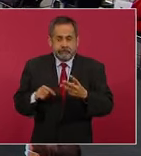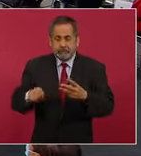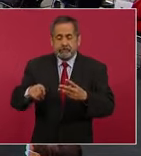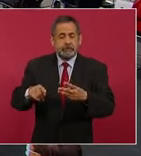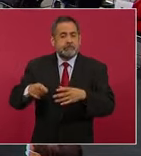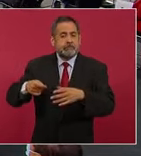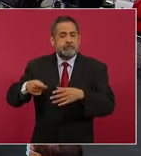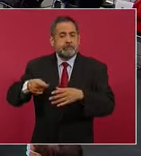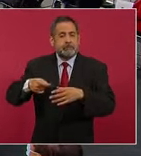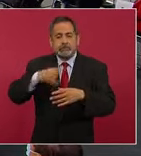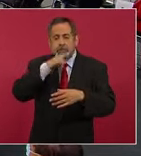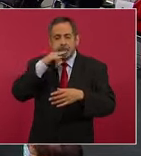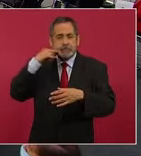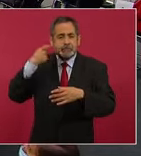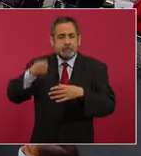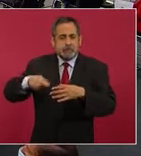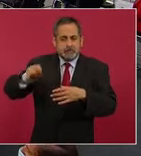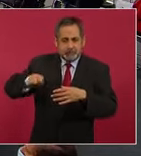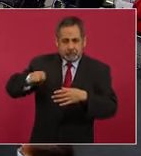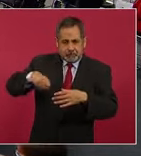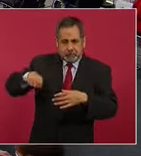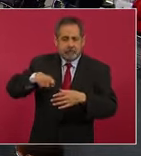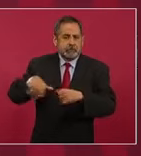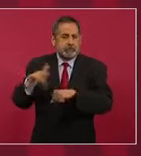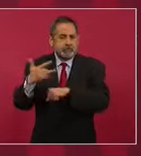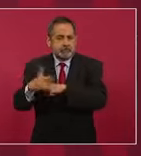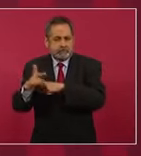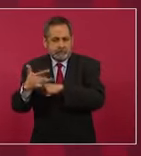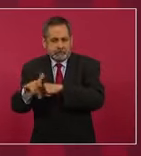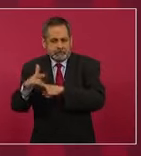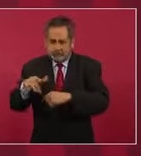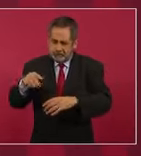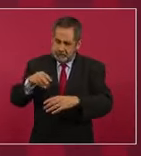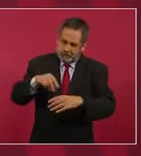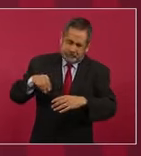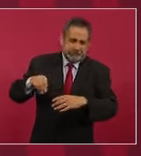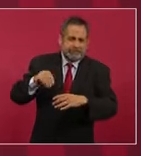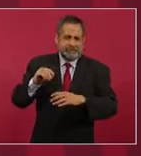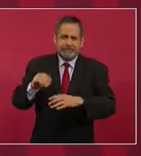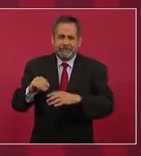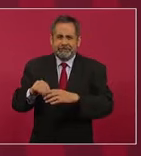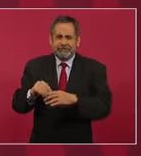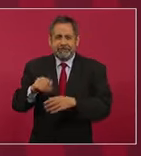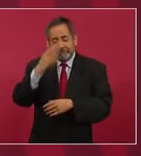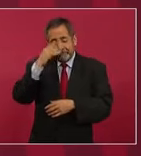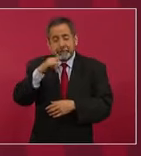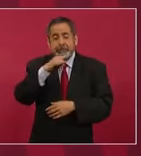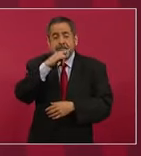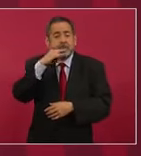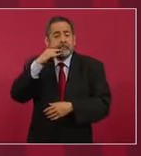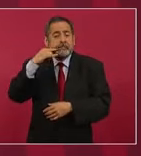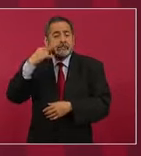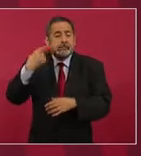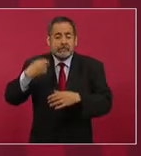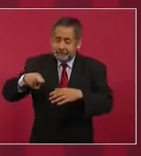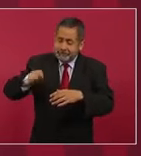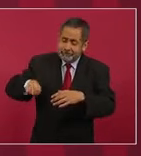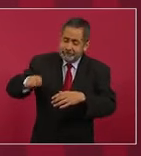salsa y el queso, que también es proteína, las salsas.